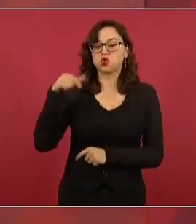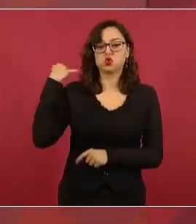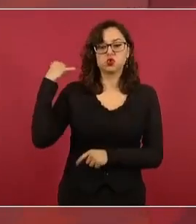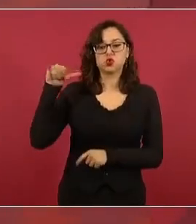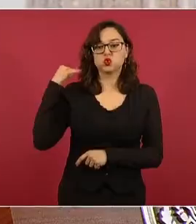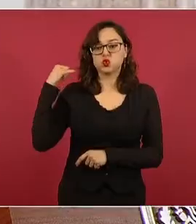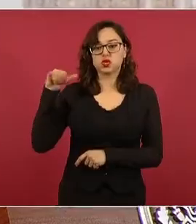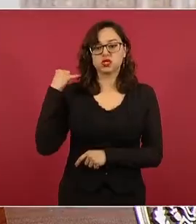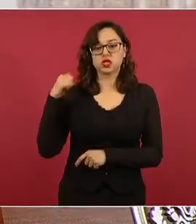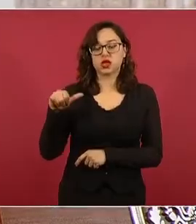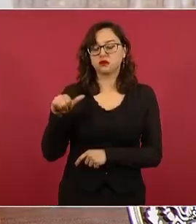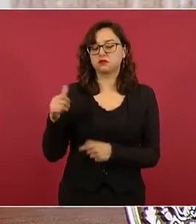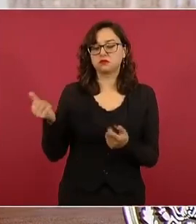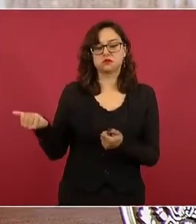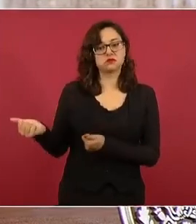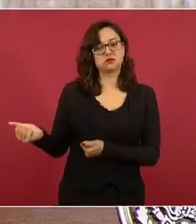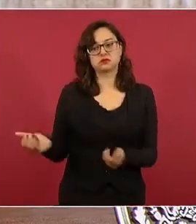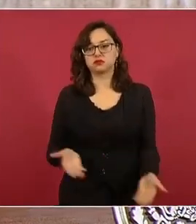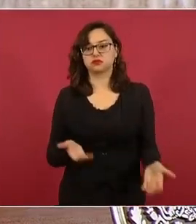fronteras, se cerró